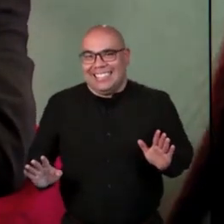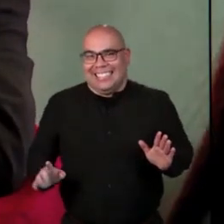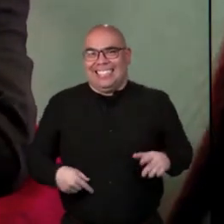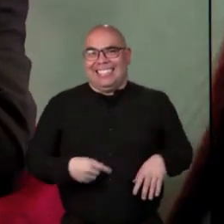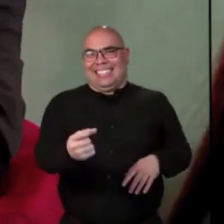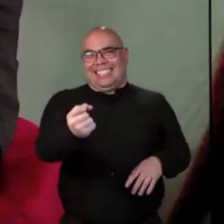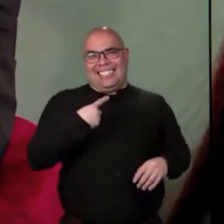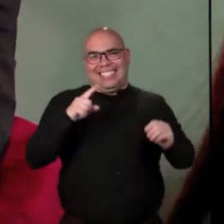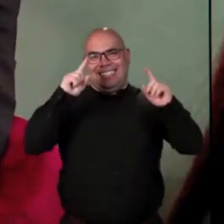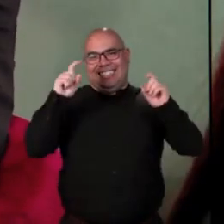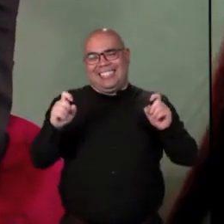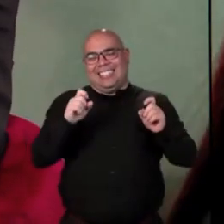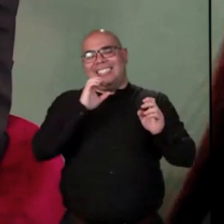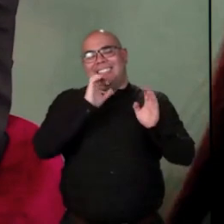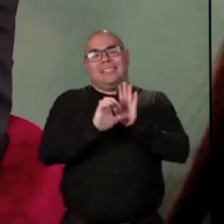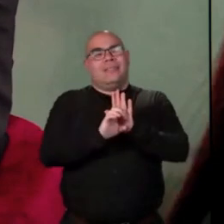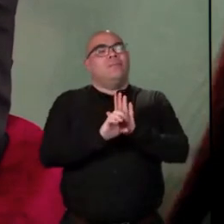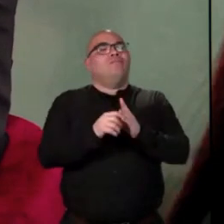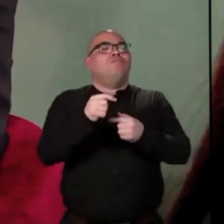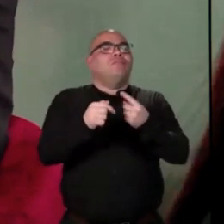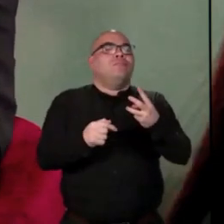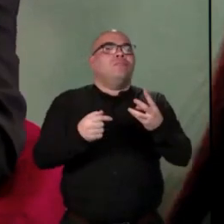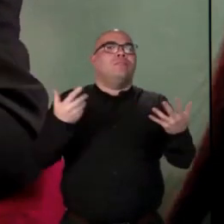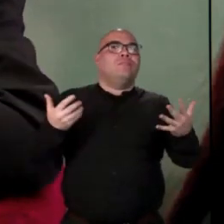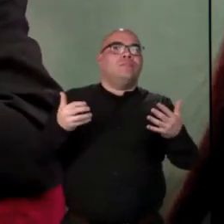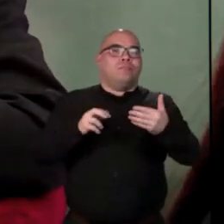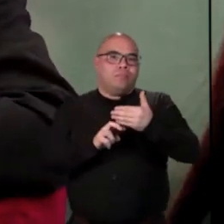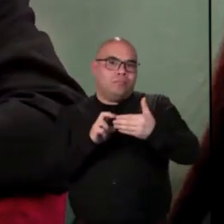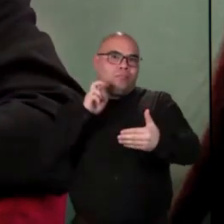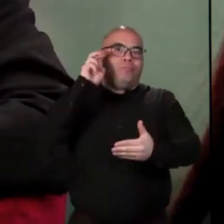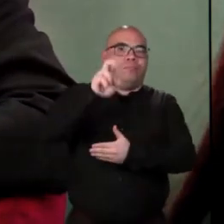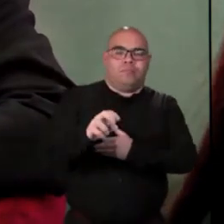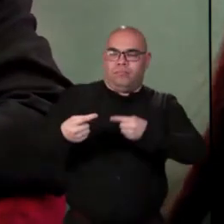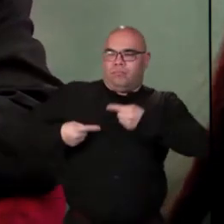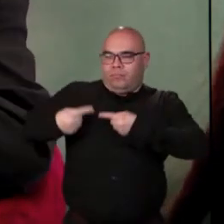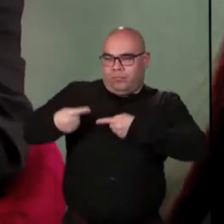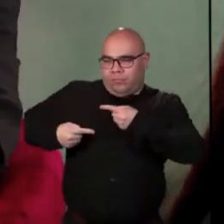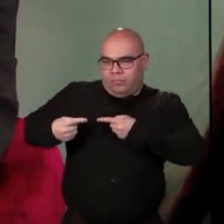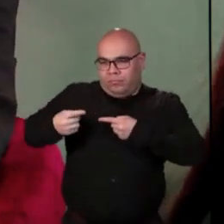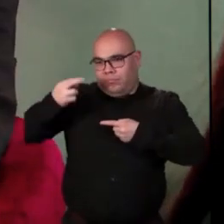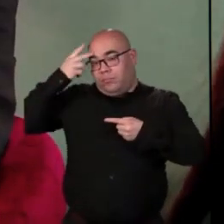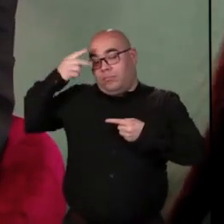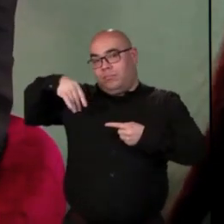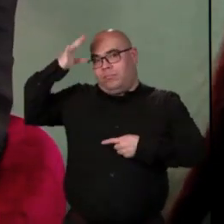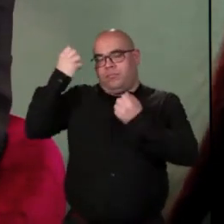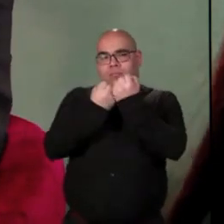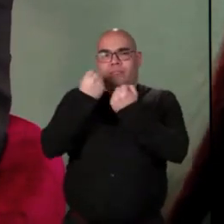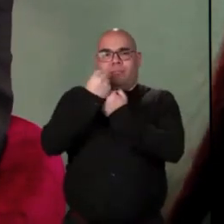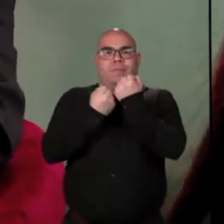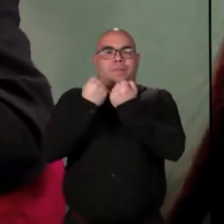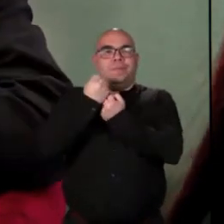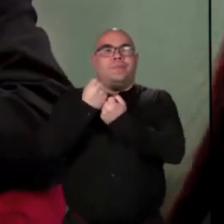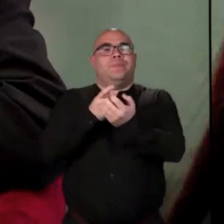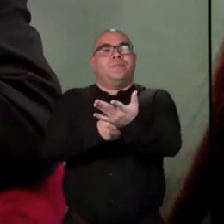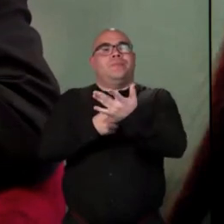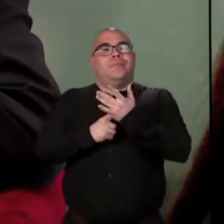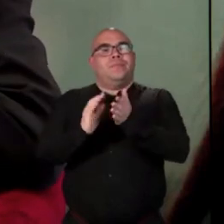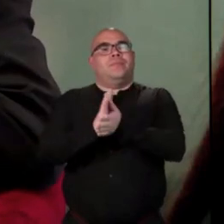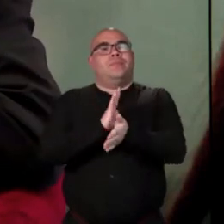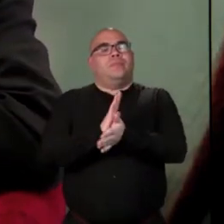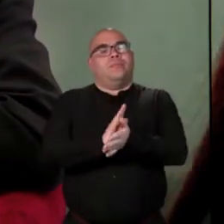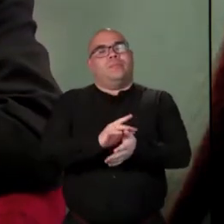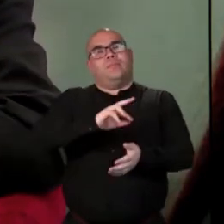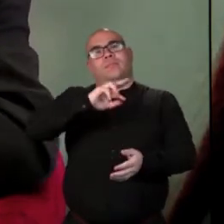superar los límites de la competencia y pasar a la lógica de la colaboración. Tú mencionaste, Carolina, otro